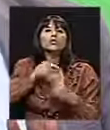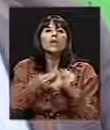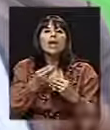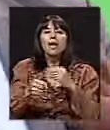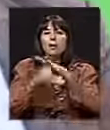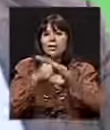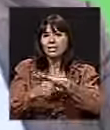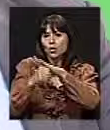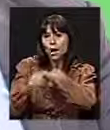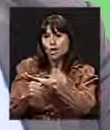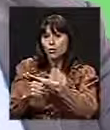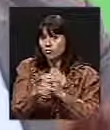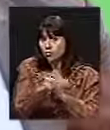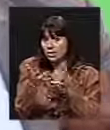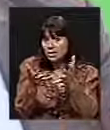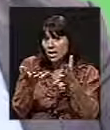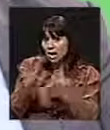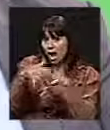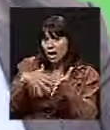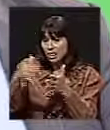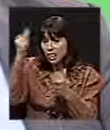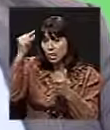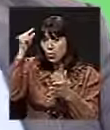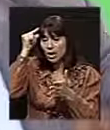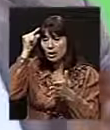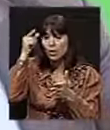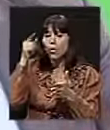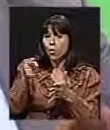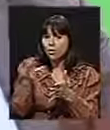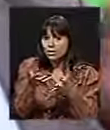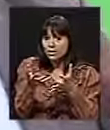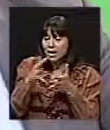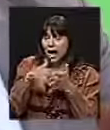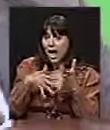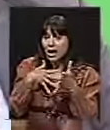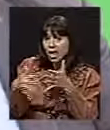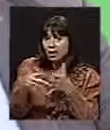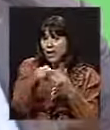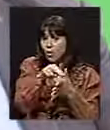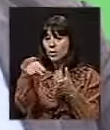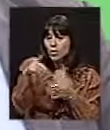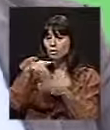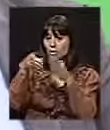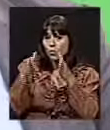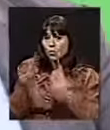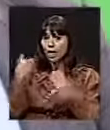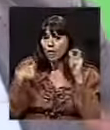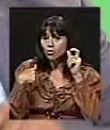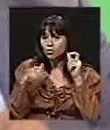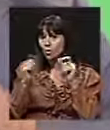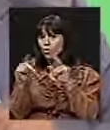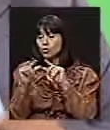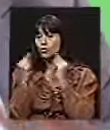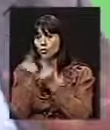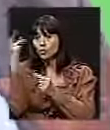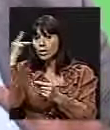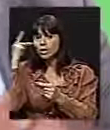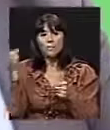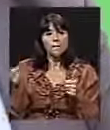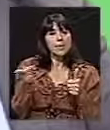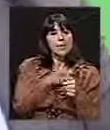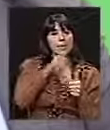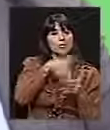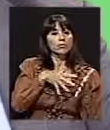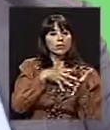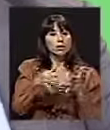presionando. Quieren agenda gobierno de la República, quieren agenda compañeros diputados y diputadas de otras fracciones, primero sale la agenda